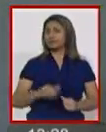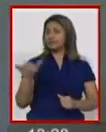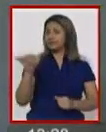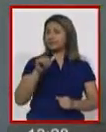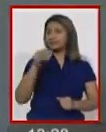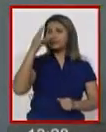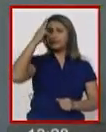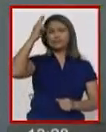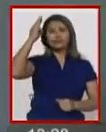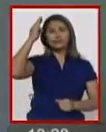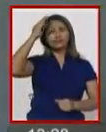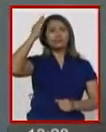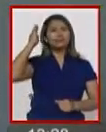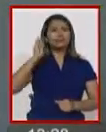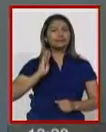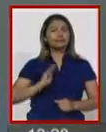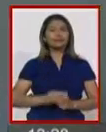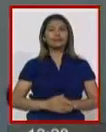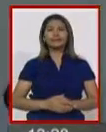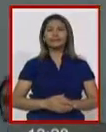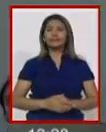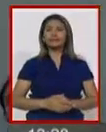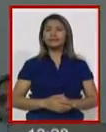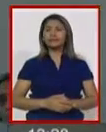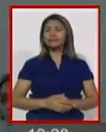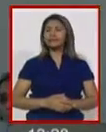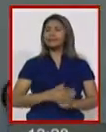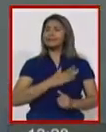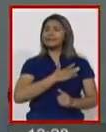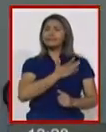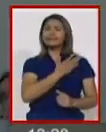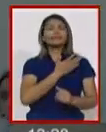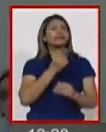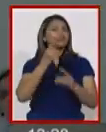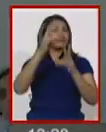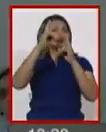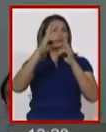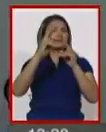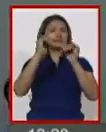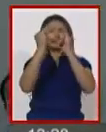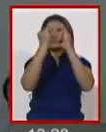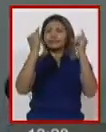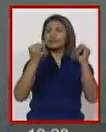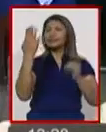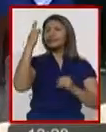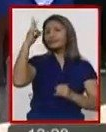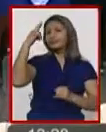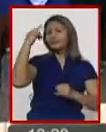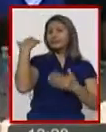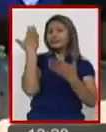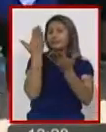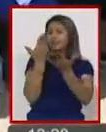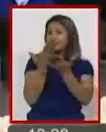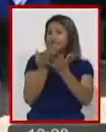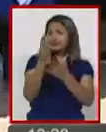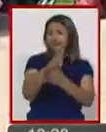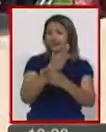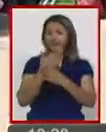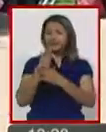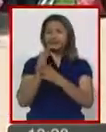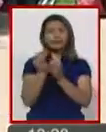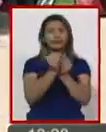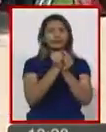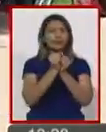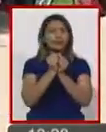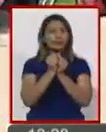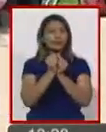Nosotros tenemos mucho afecto y devoción a la Marita. Por eso venimos a compartir con